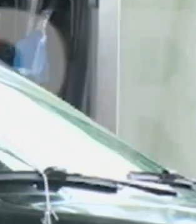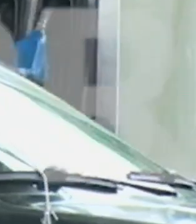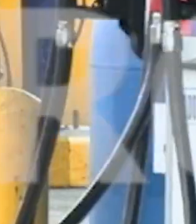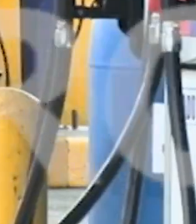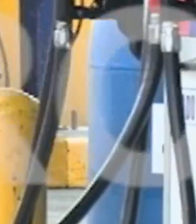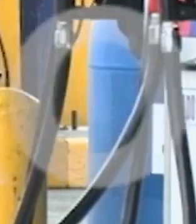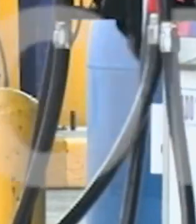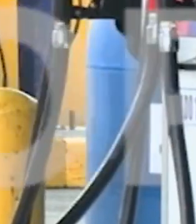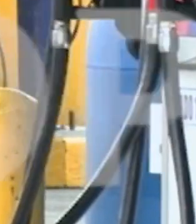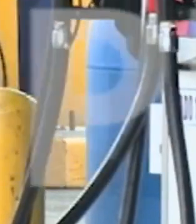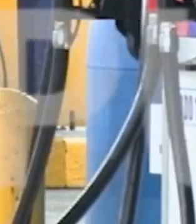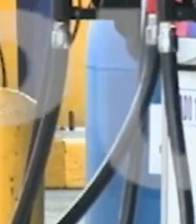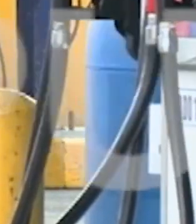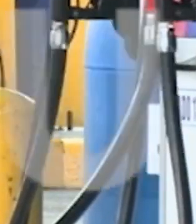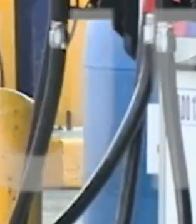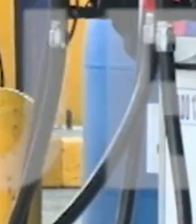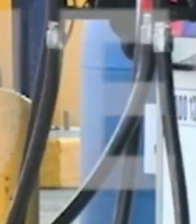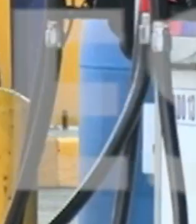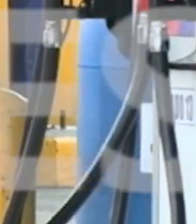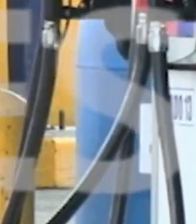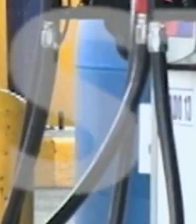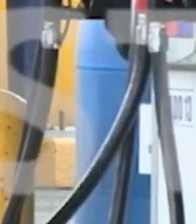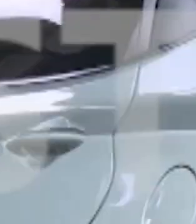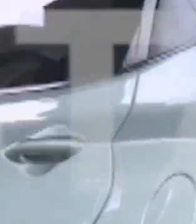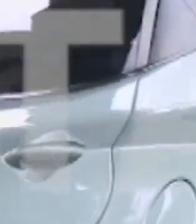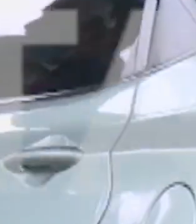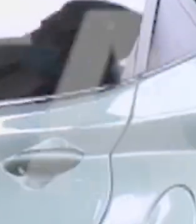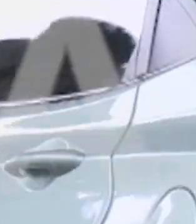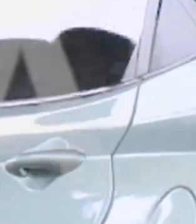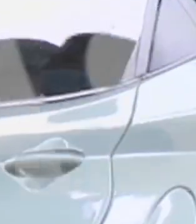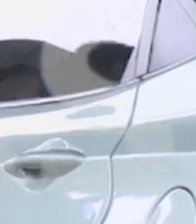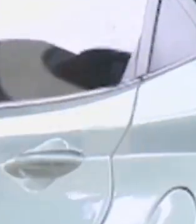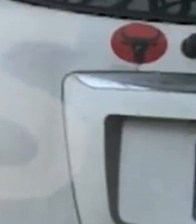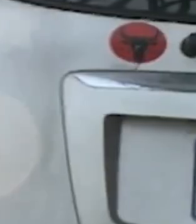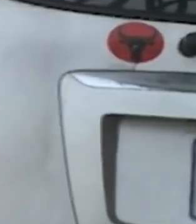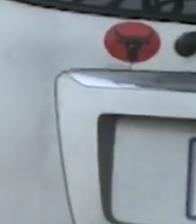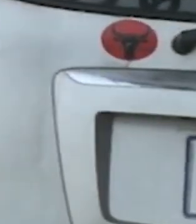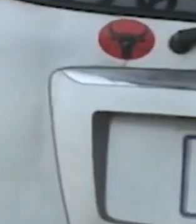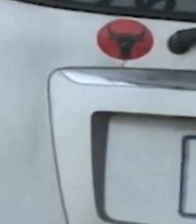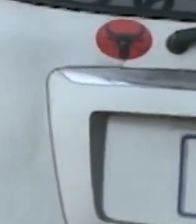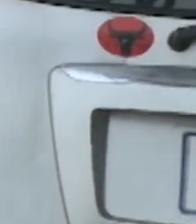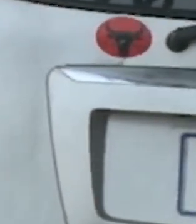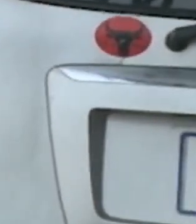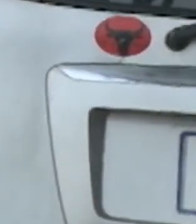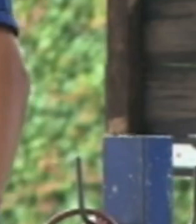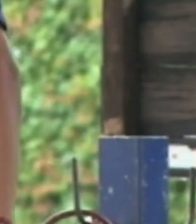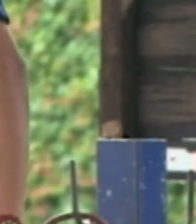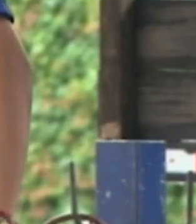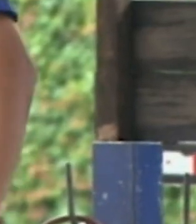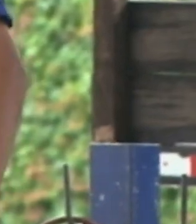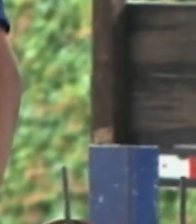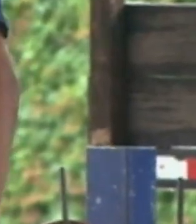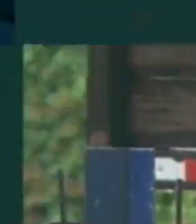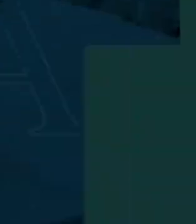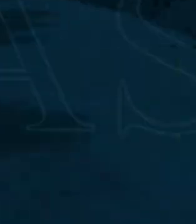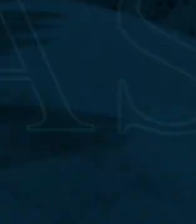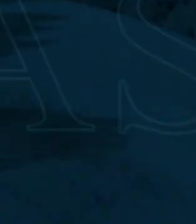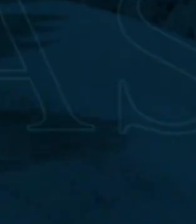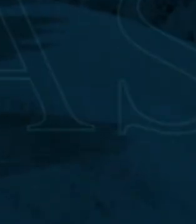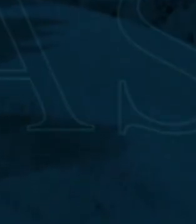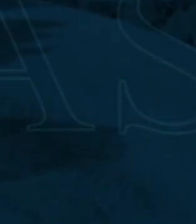El Poder Ejecutivo escucha propuestas de diputados para buscar posibles soluciones para bajar el precio de los